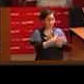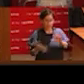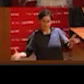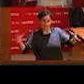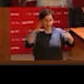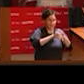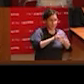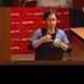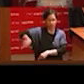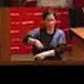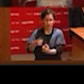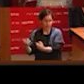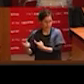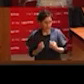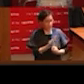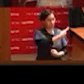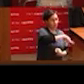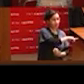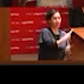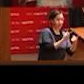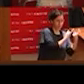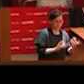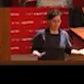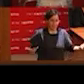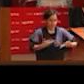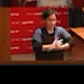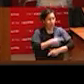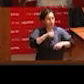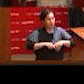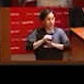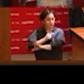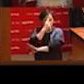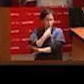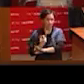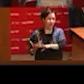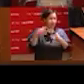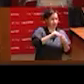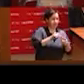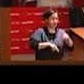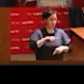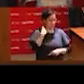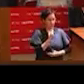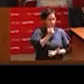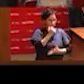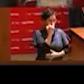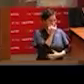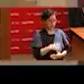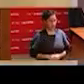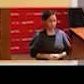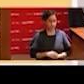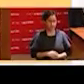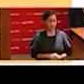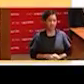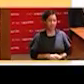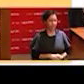oferta y la demanda casar esa necesidad que tienen las empresas con con alguno de los perfiles de los candidatos que tenemos decía que es